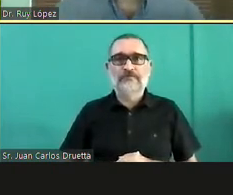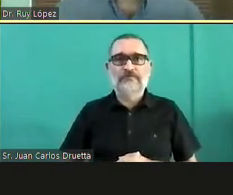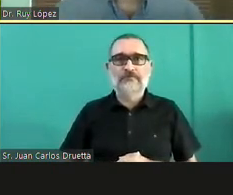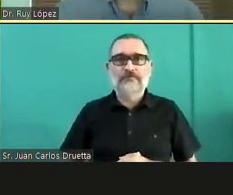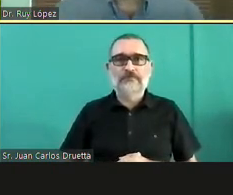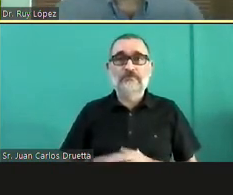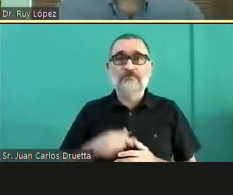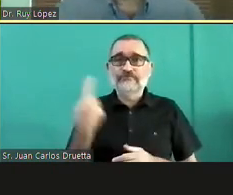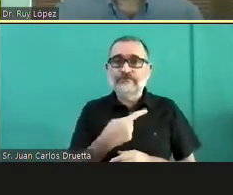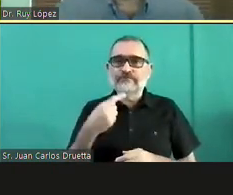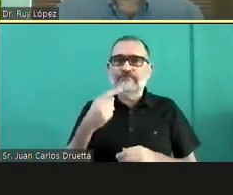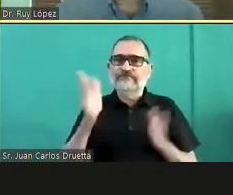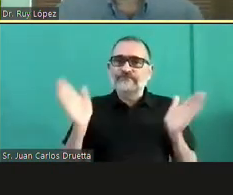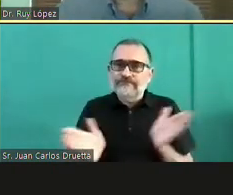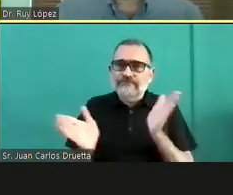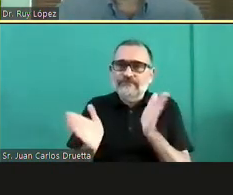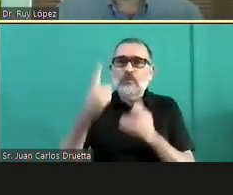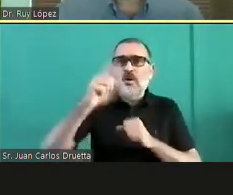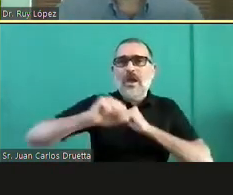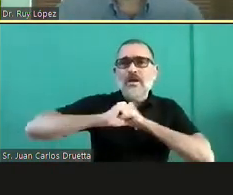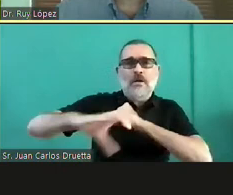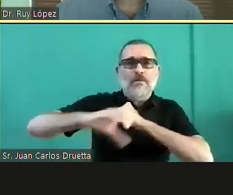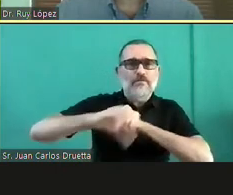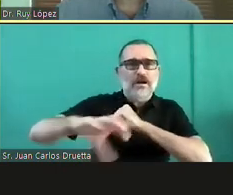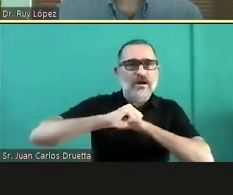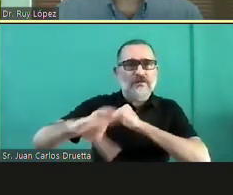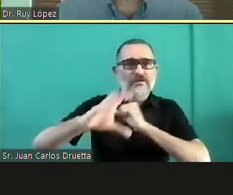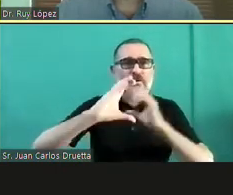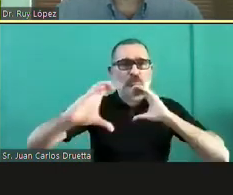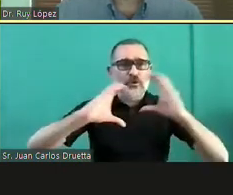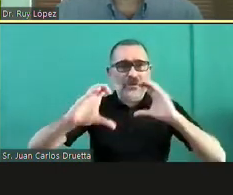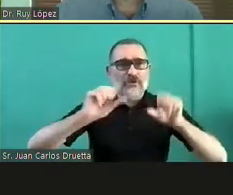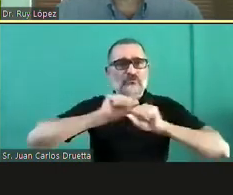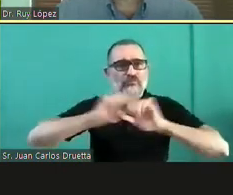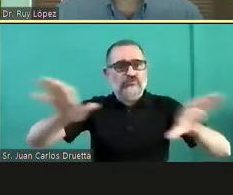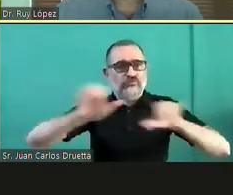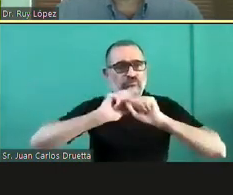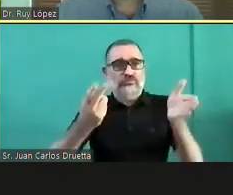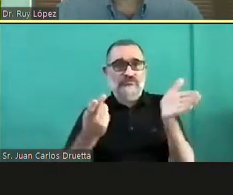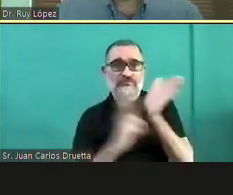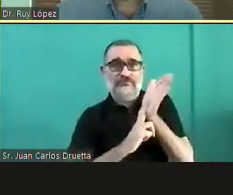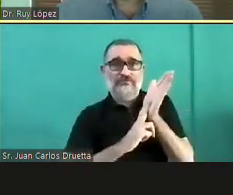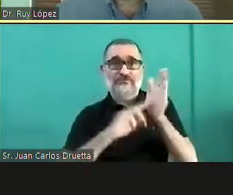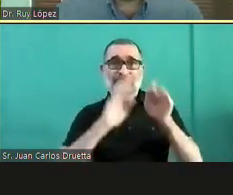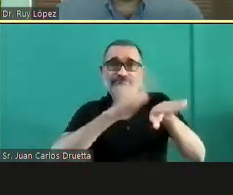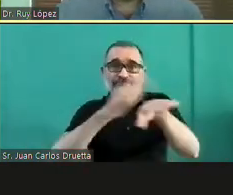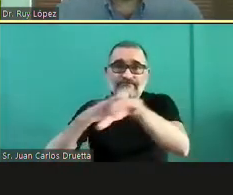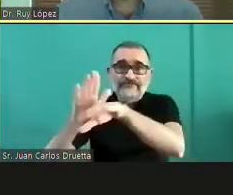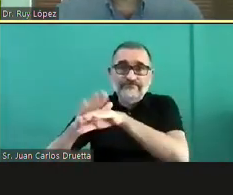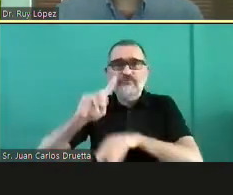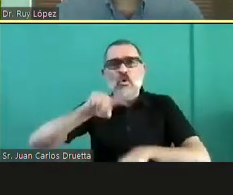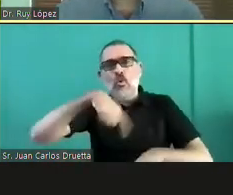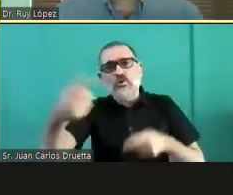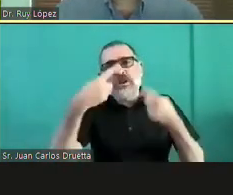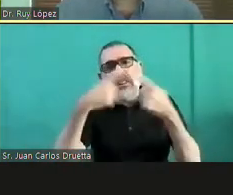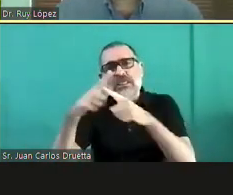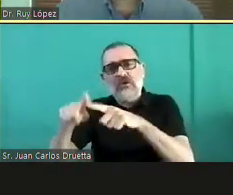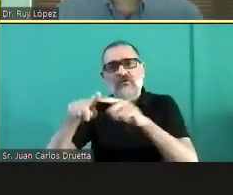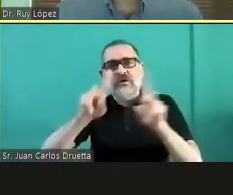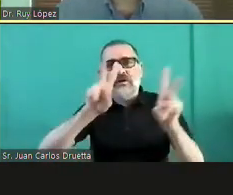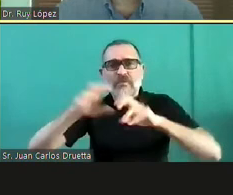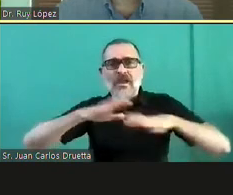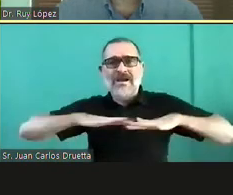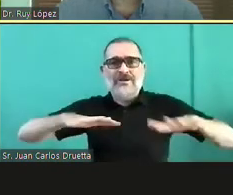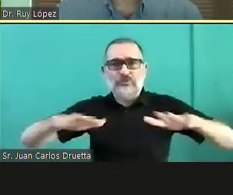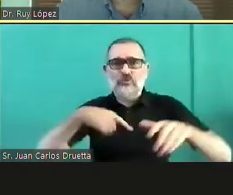control del acceso de publicidad especialmente en niñas niños y adolescentes también con un enfoque muy importante en